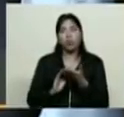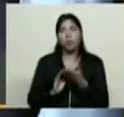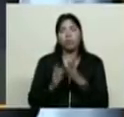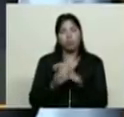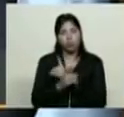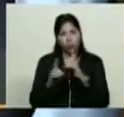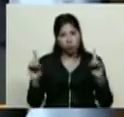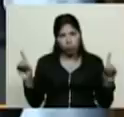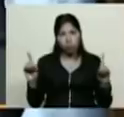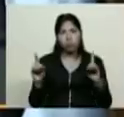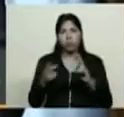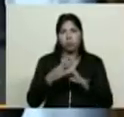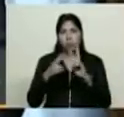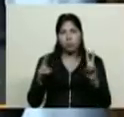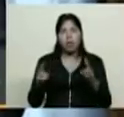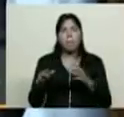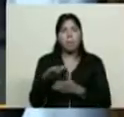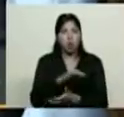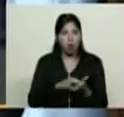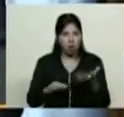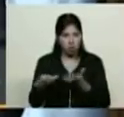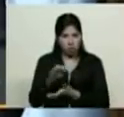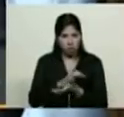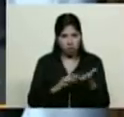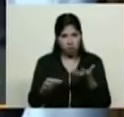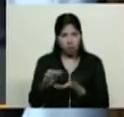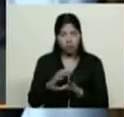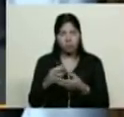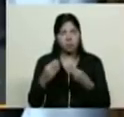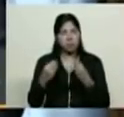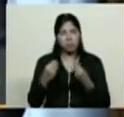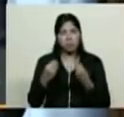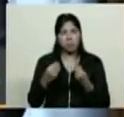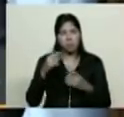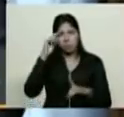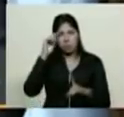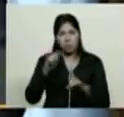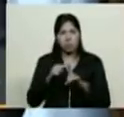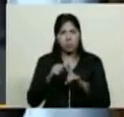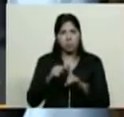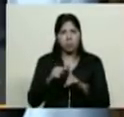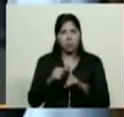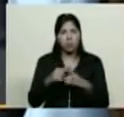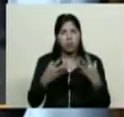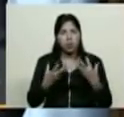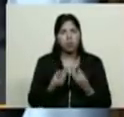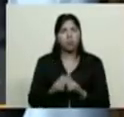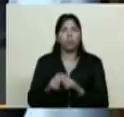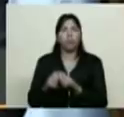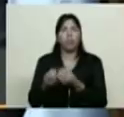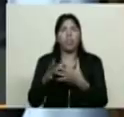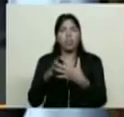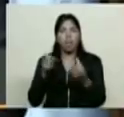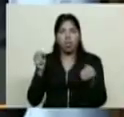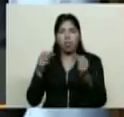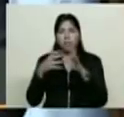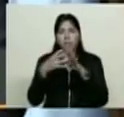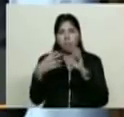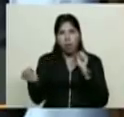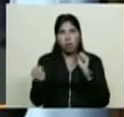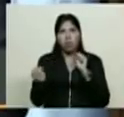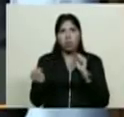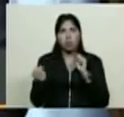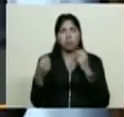democrática de los conflictos, en aras de transitar caminos de entendimiento